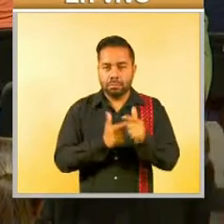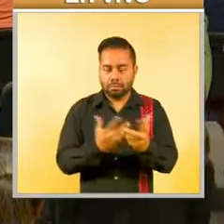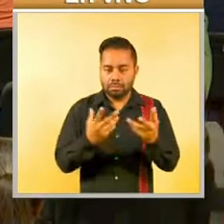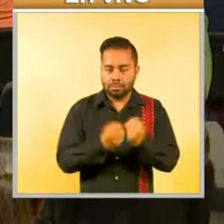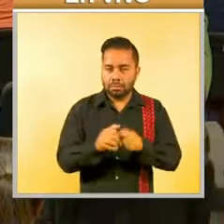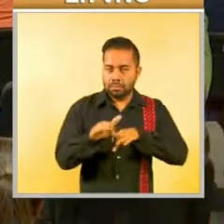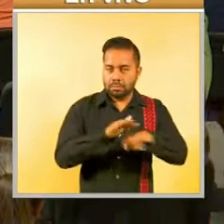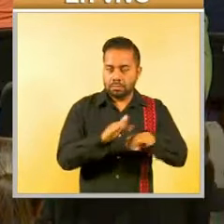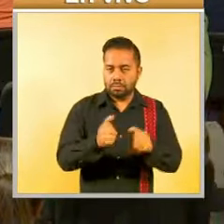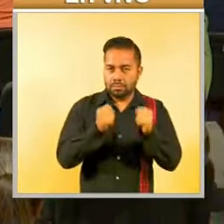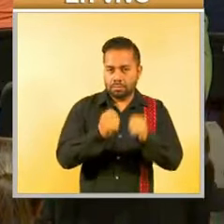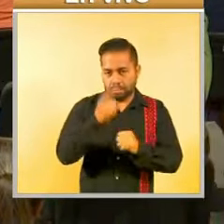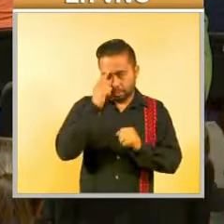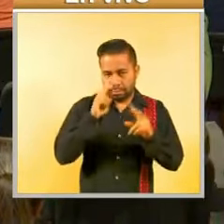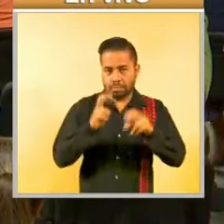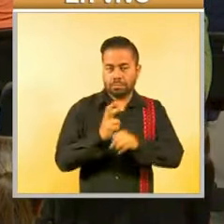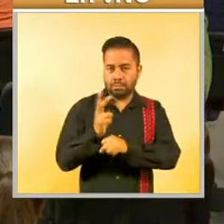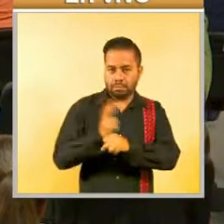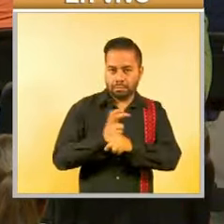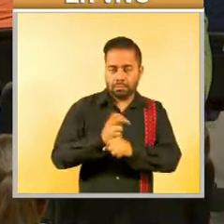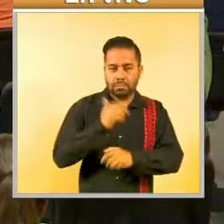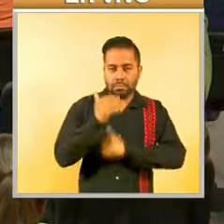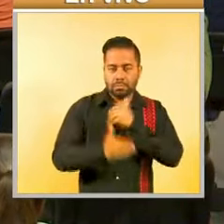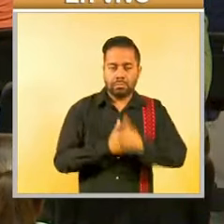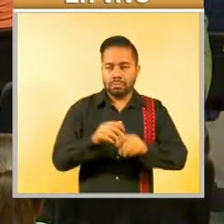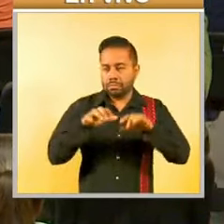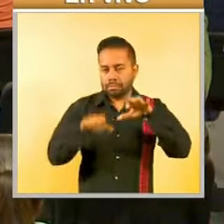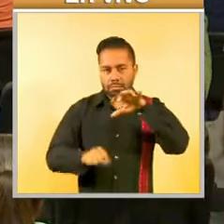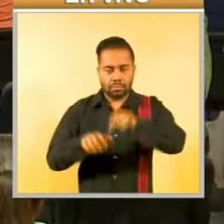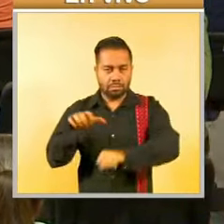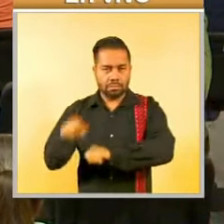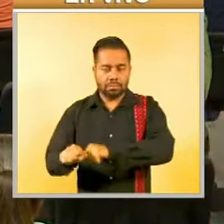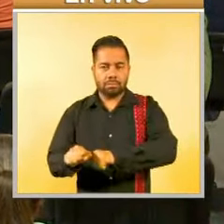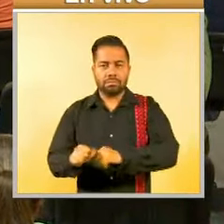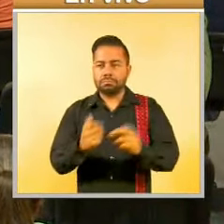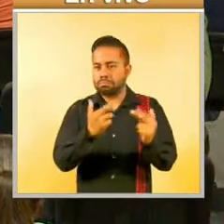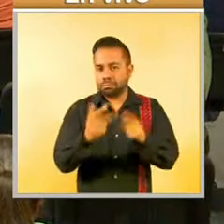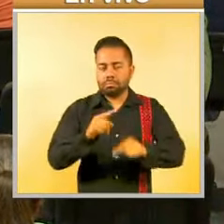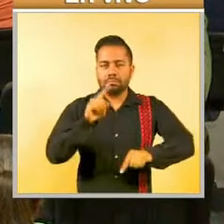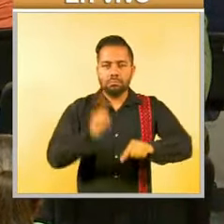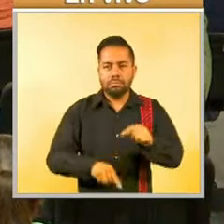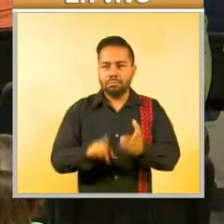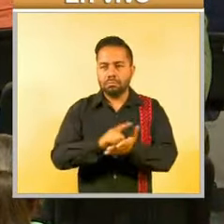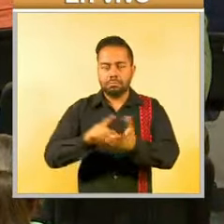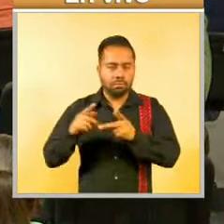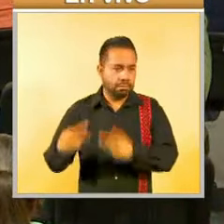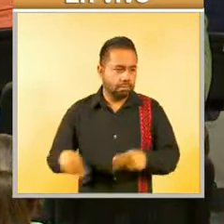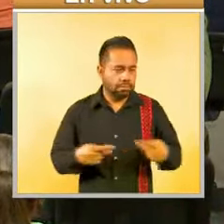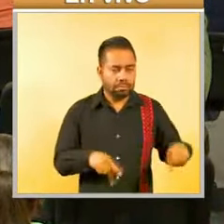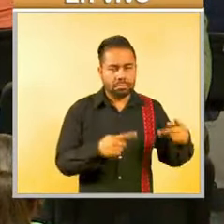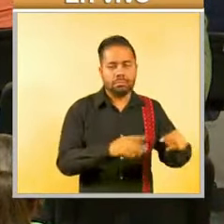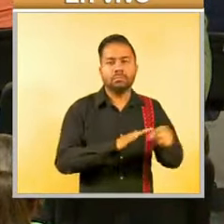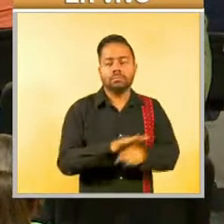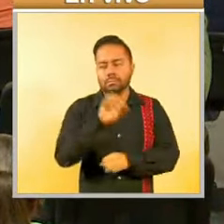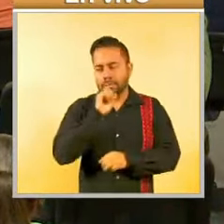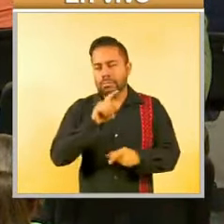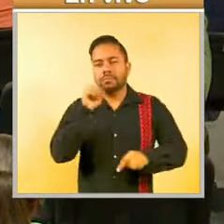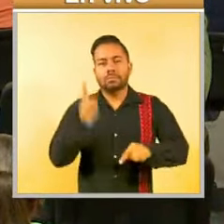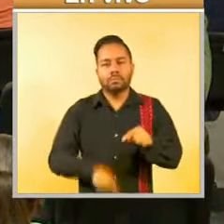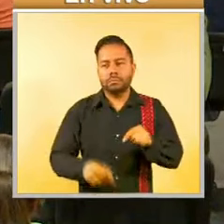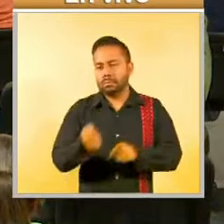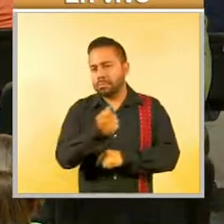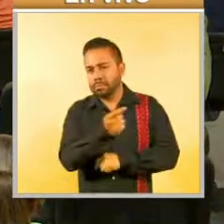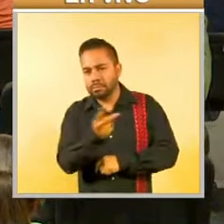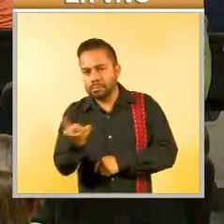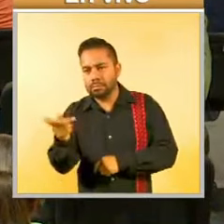amplio en la materia de investigación seguimiento detenciones desmantelando desde los narcomenudistas desmantelando lo que es